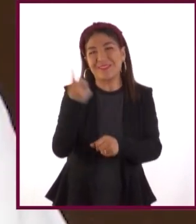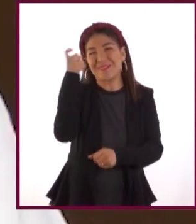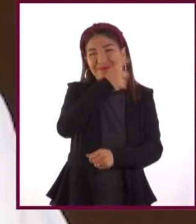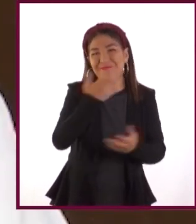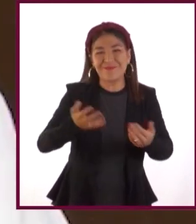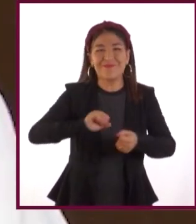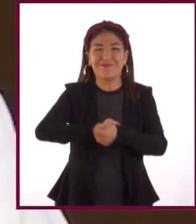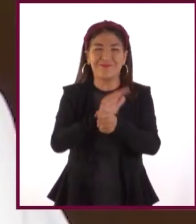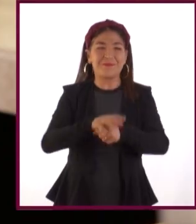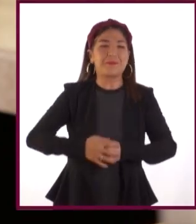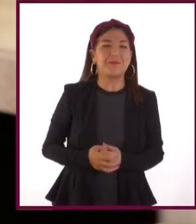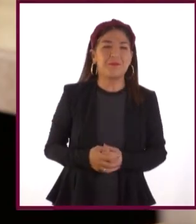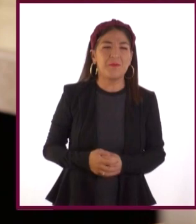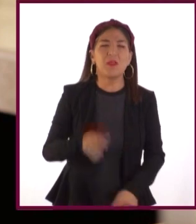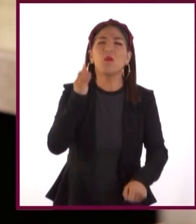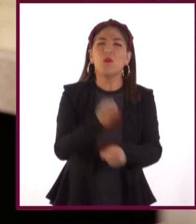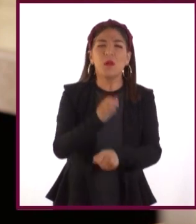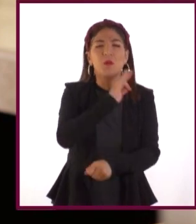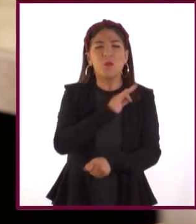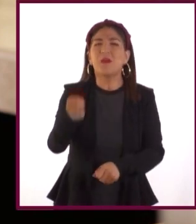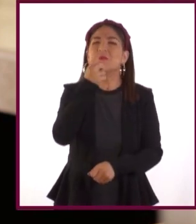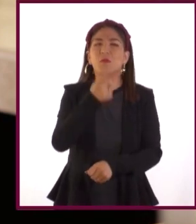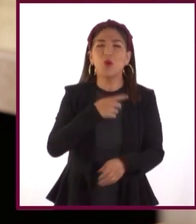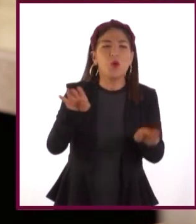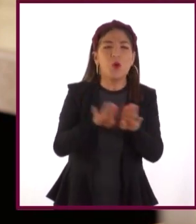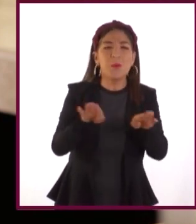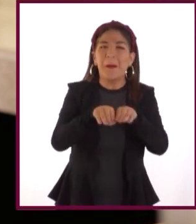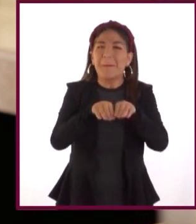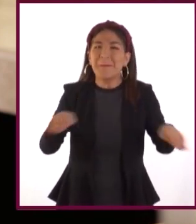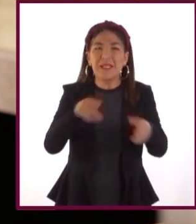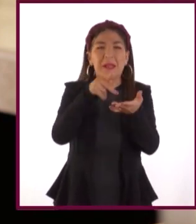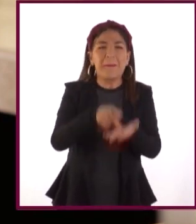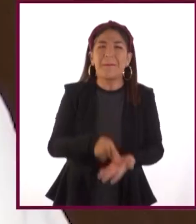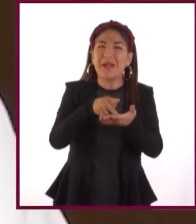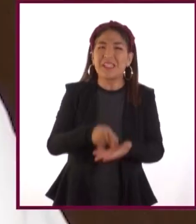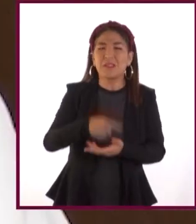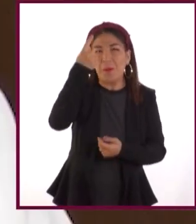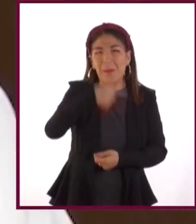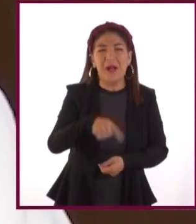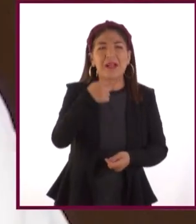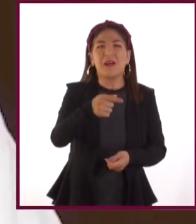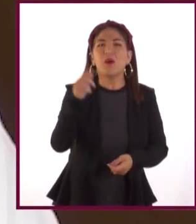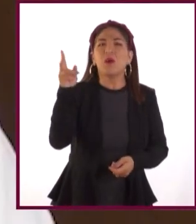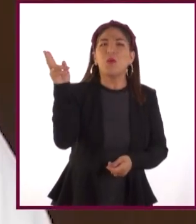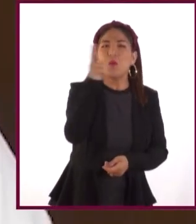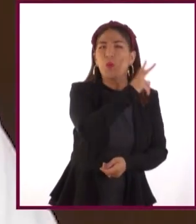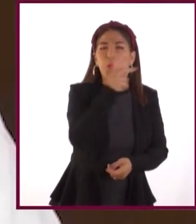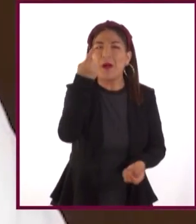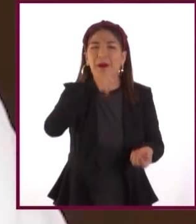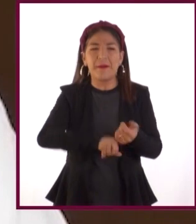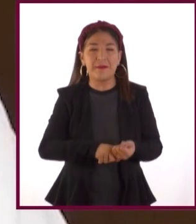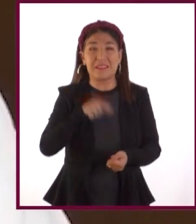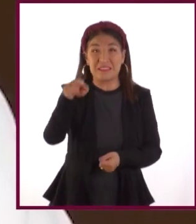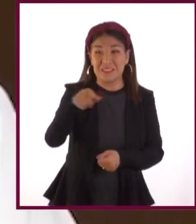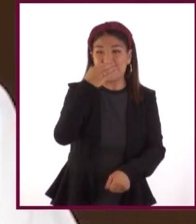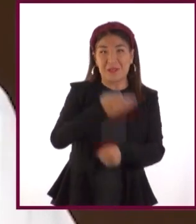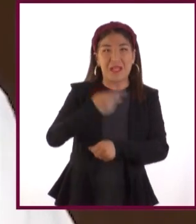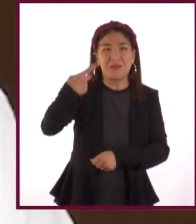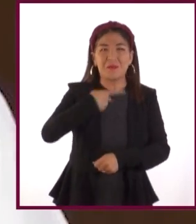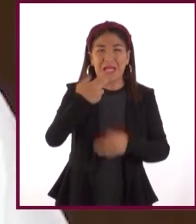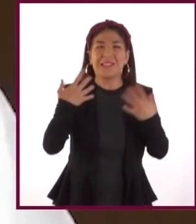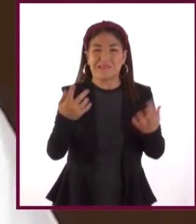Universidad Autónoma de Sinaloa. Bienvenido, doctor, al programa. No, muchas gracias a ustedes por la invitación, por hacerme parte